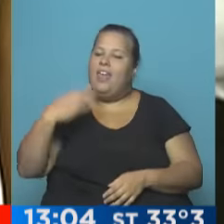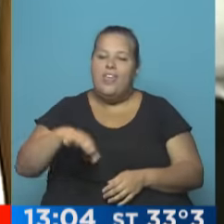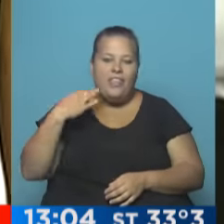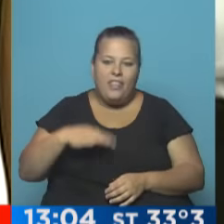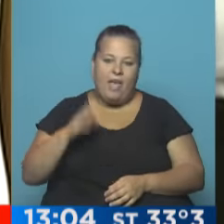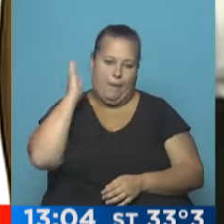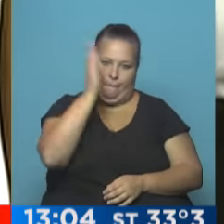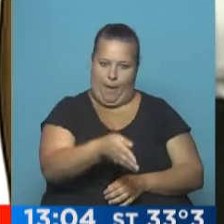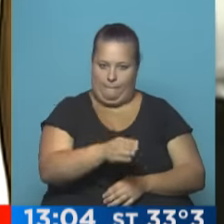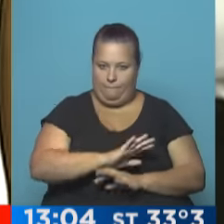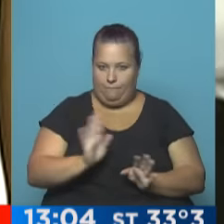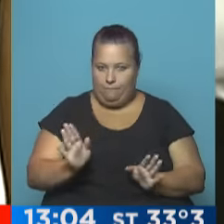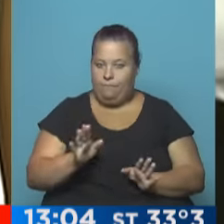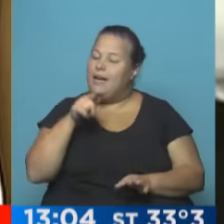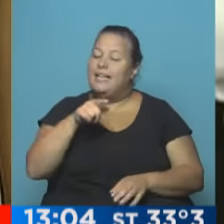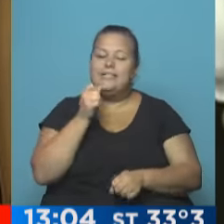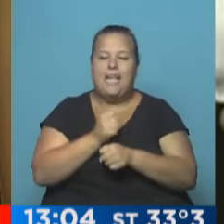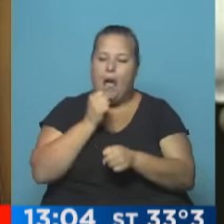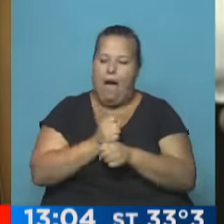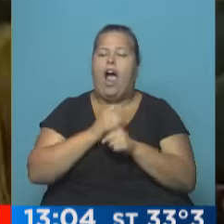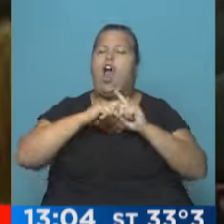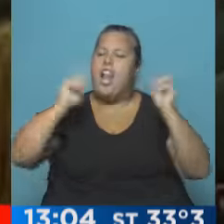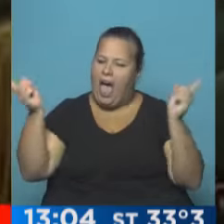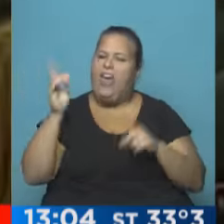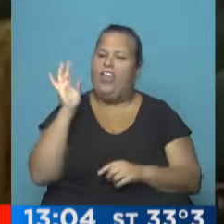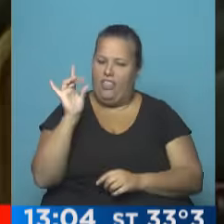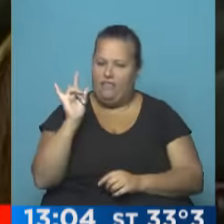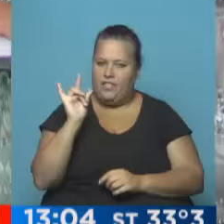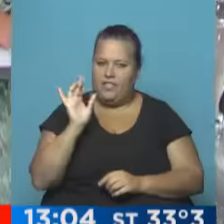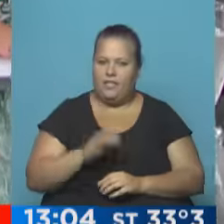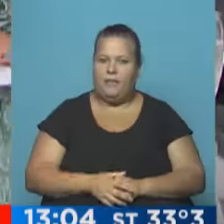que derrotarlos es una tarea larga y difícil